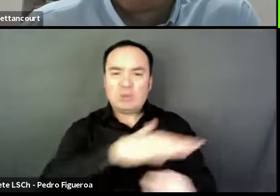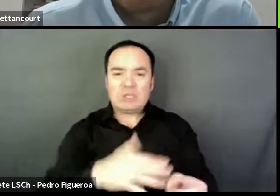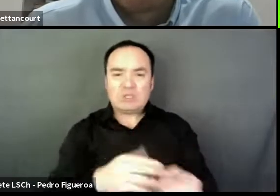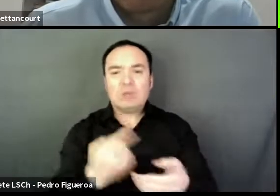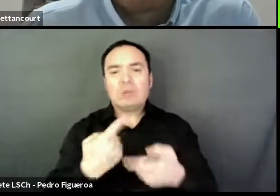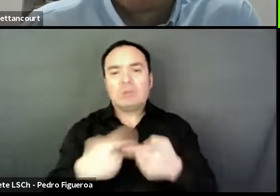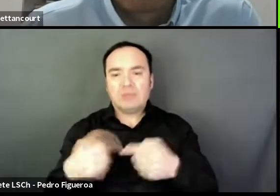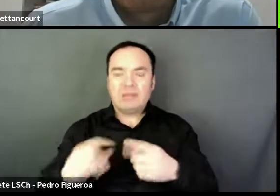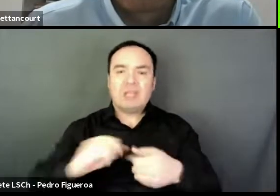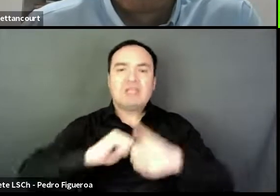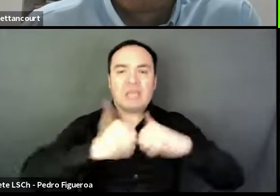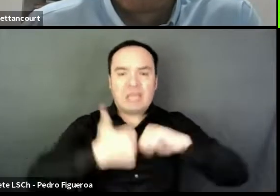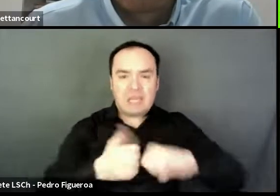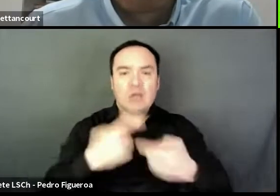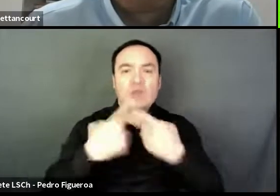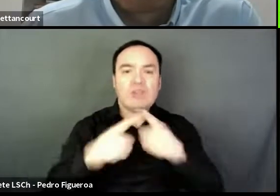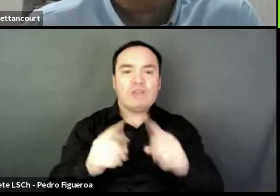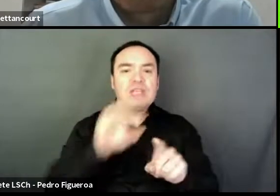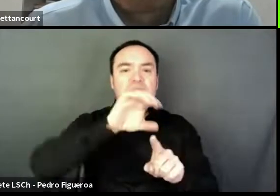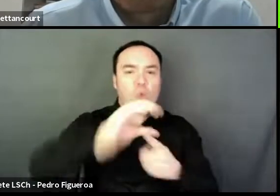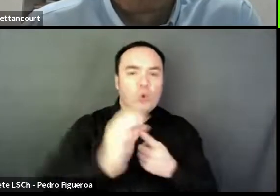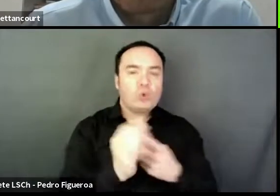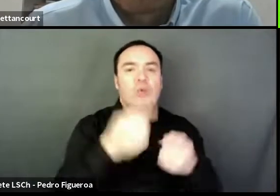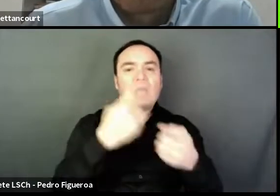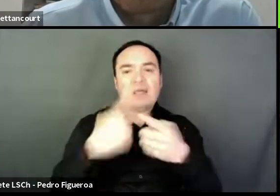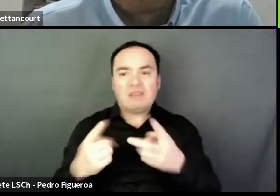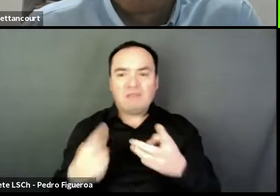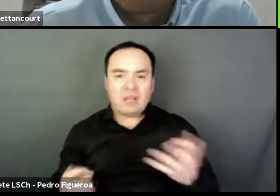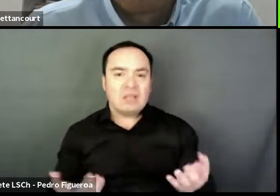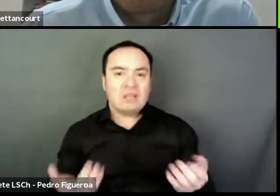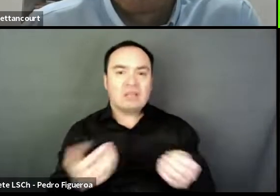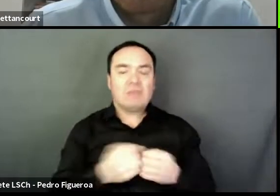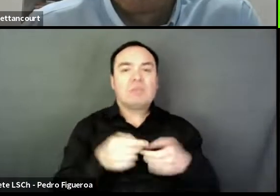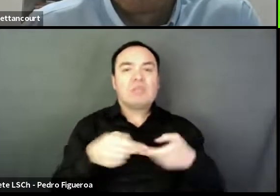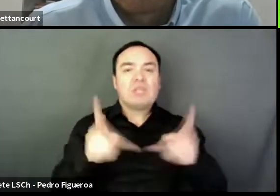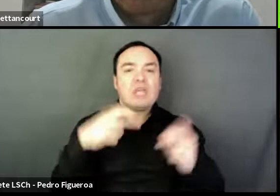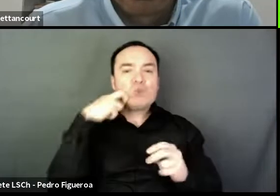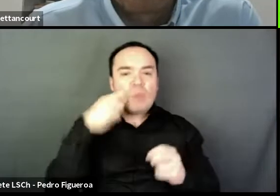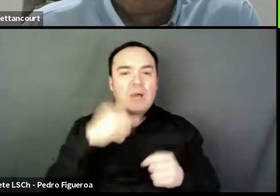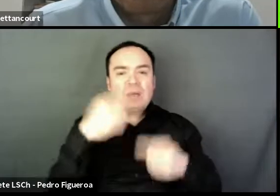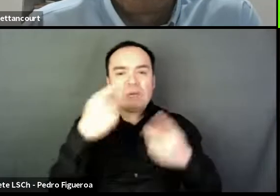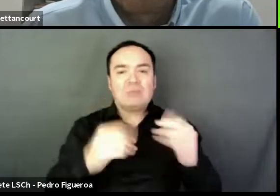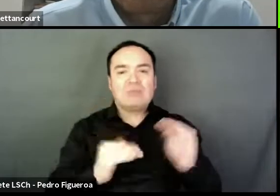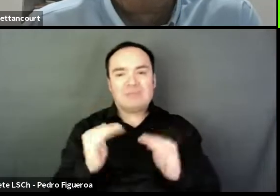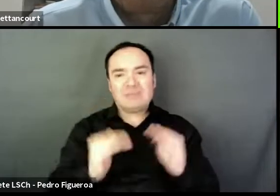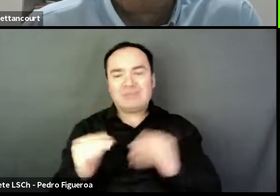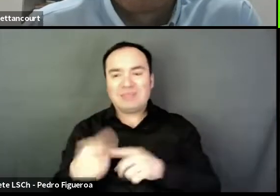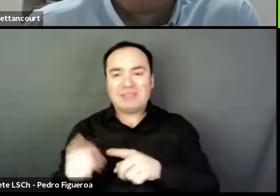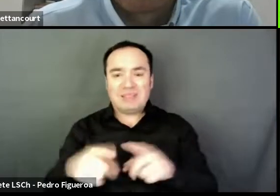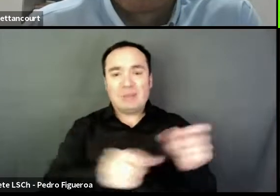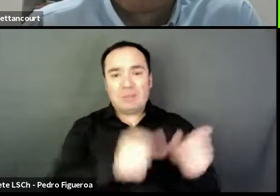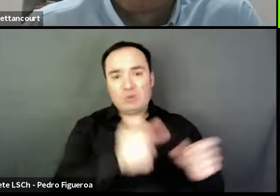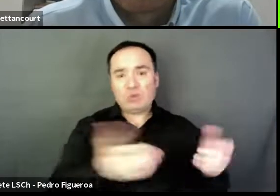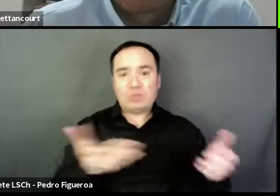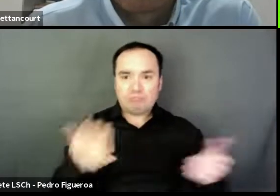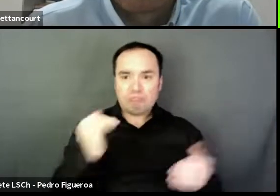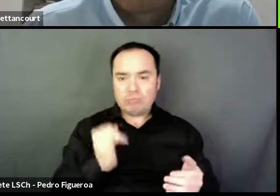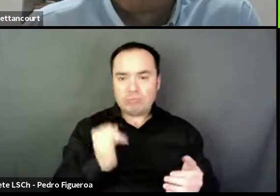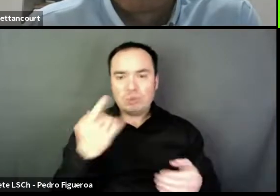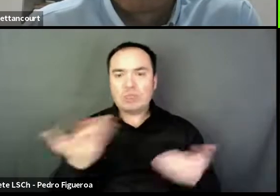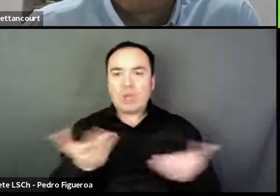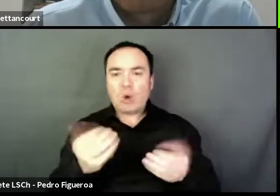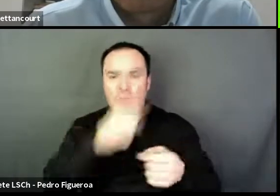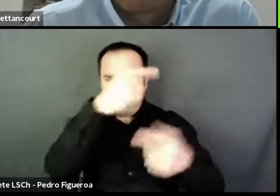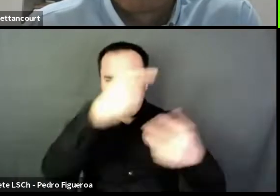diferencias de cultura de los distintos respeto a derechos humanos según las posiciones en que están las distintas personas entonces como cómo